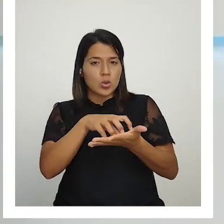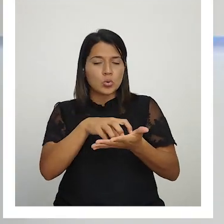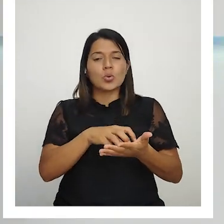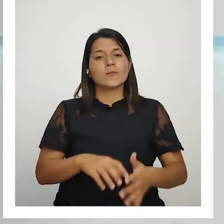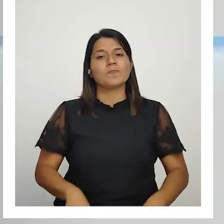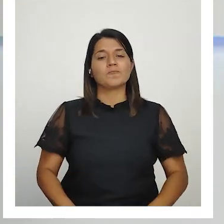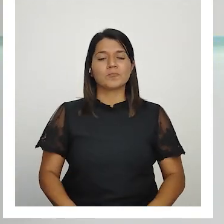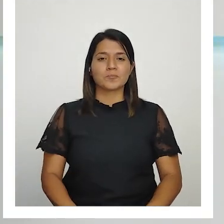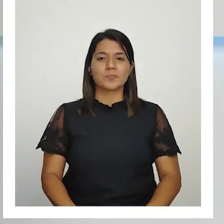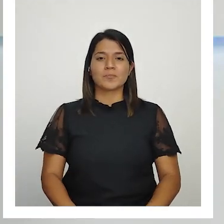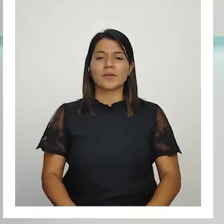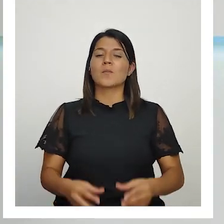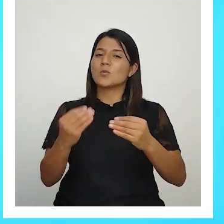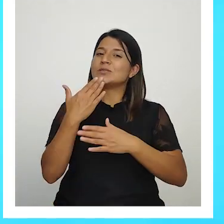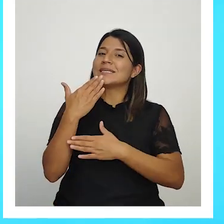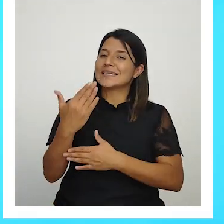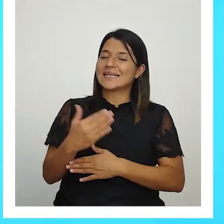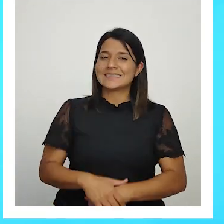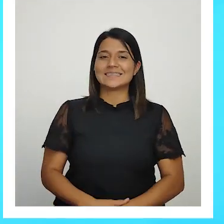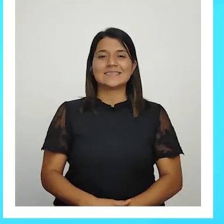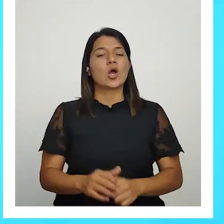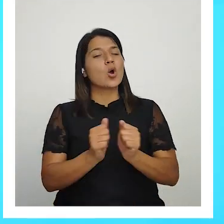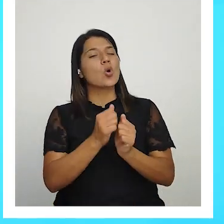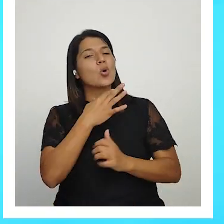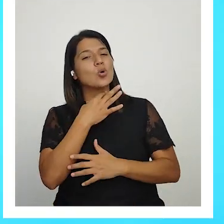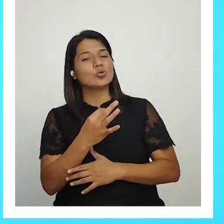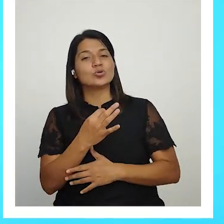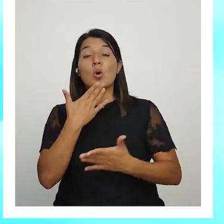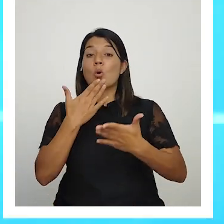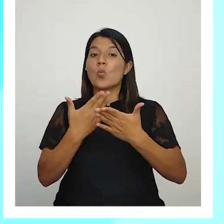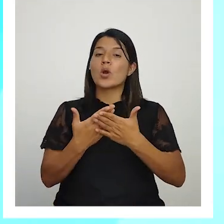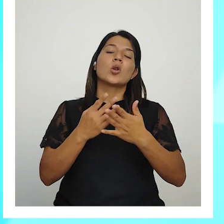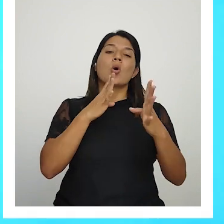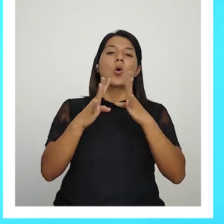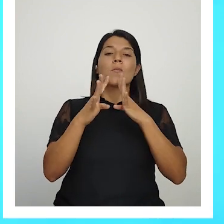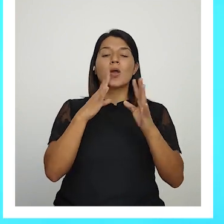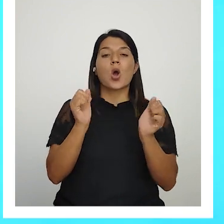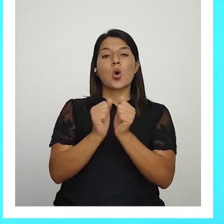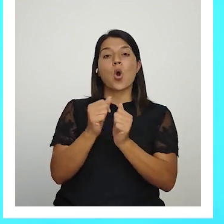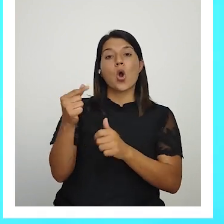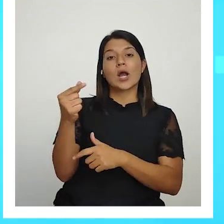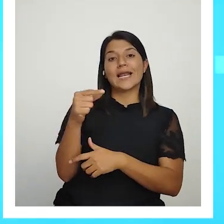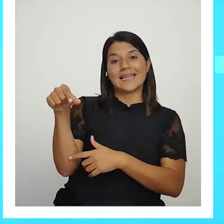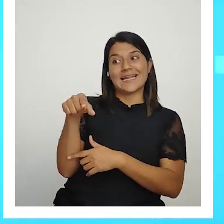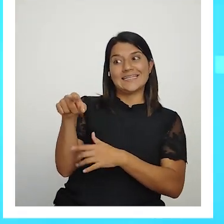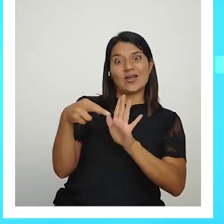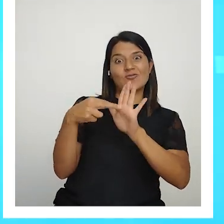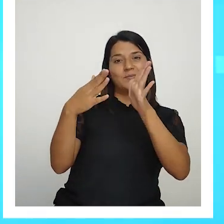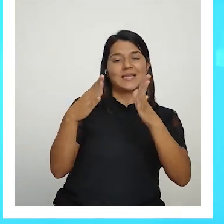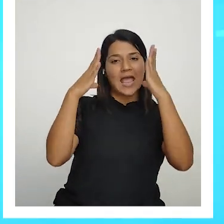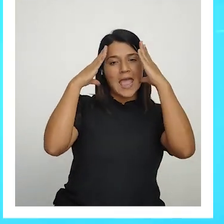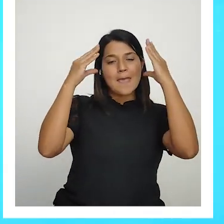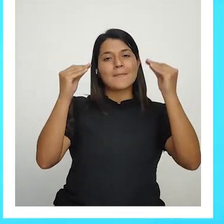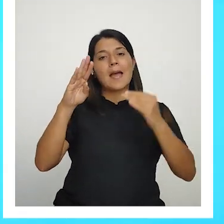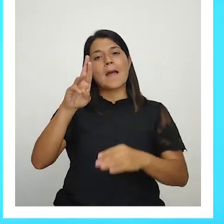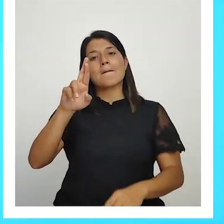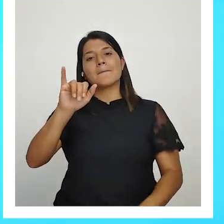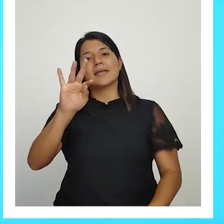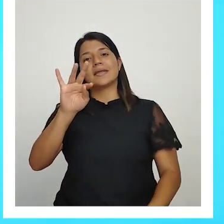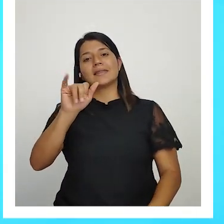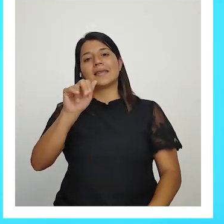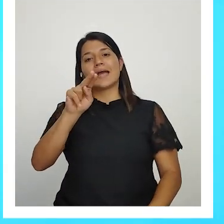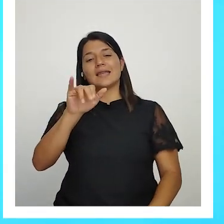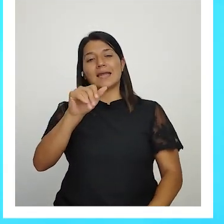dándoles contestación. Muchas gracias. Con mucho gusto. Bueno, conversábamos con Glenda Quiroz de la Embajada Británica. Toda